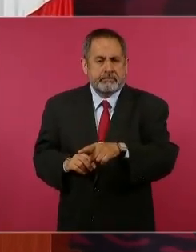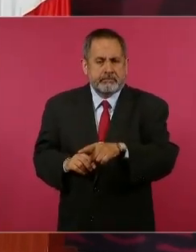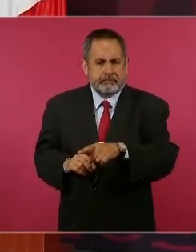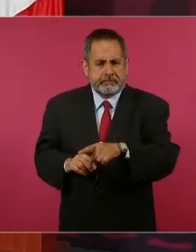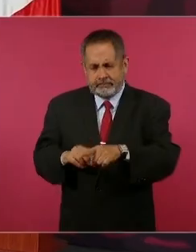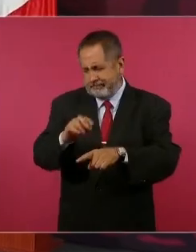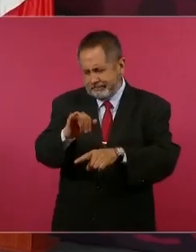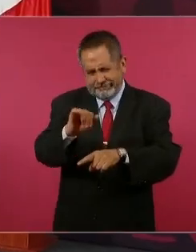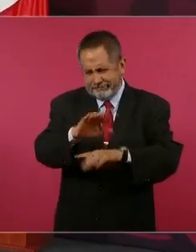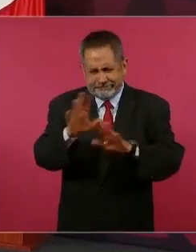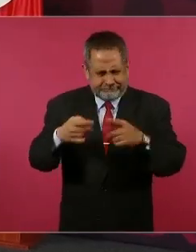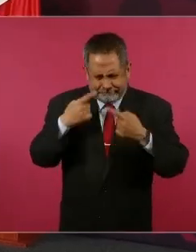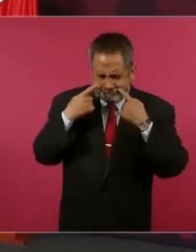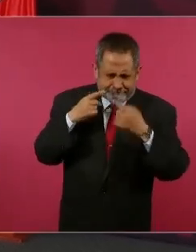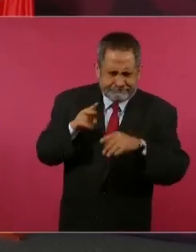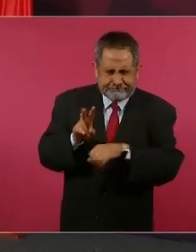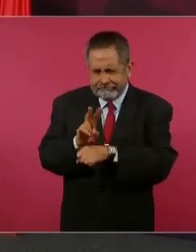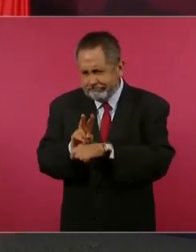Sí,